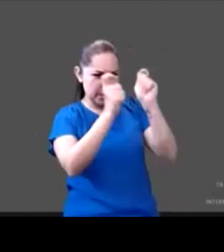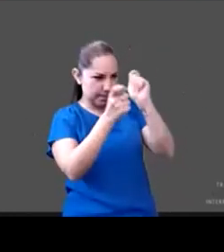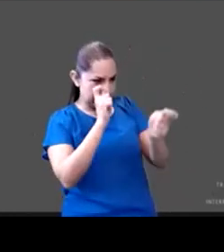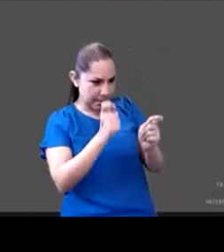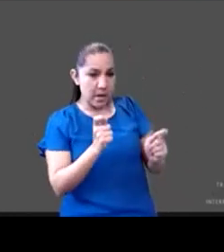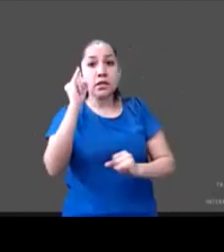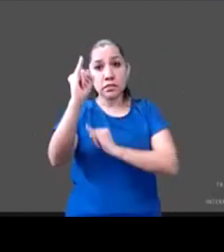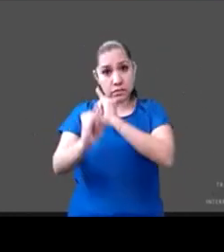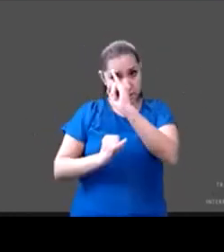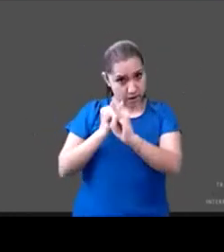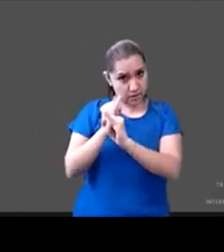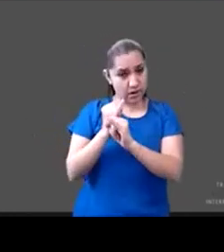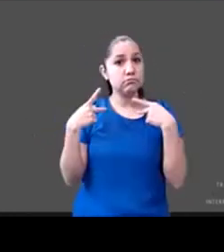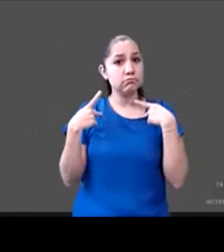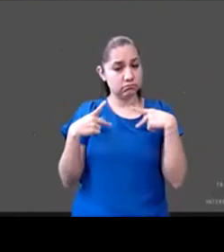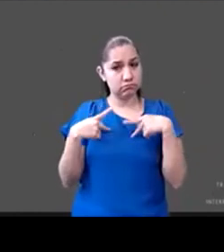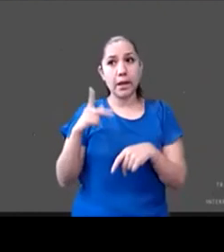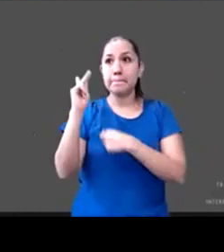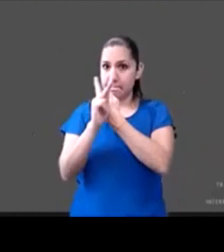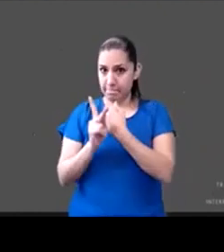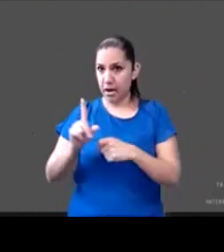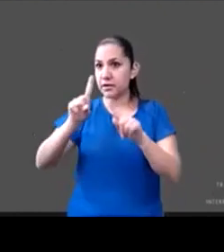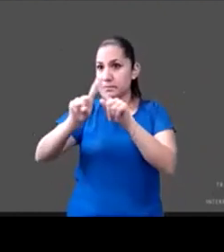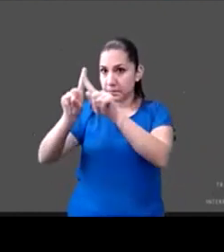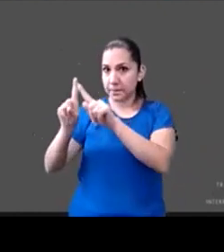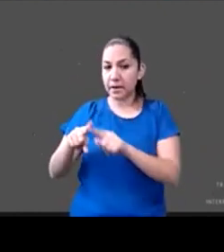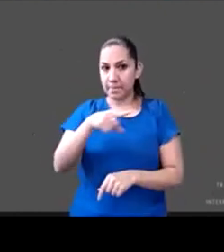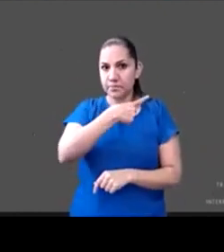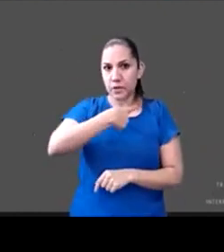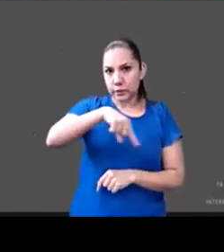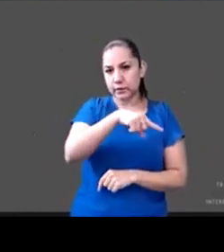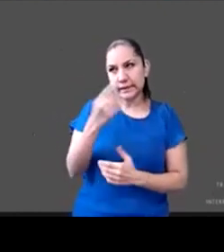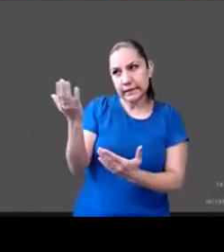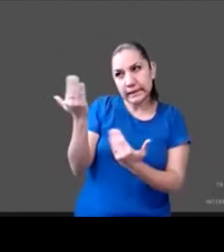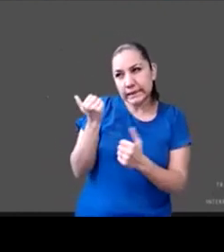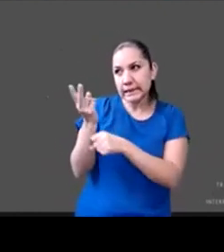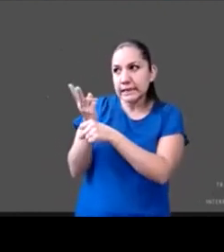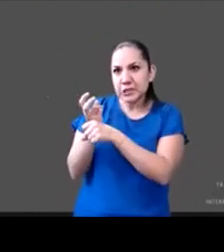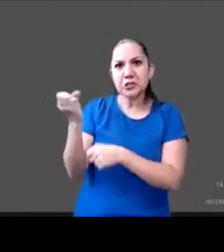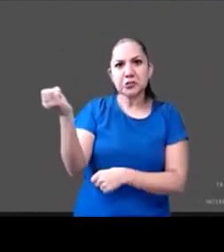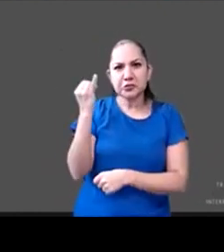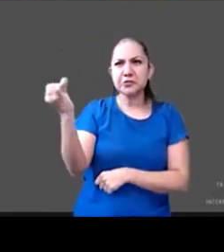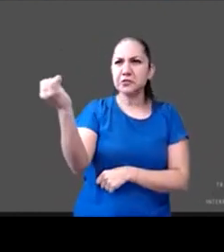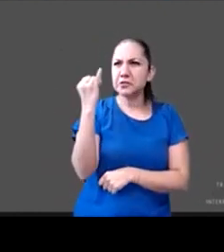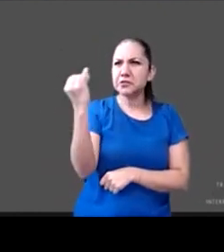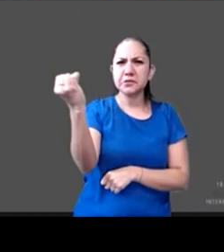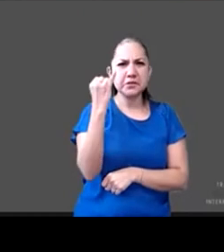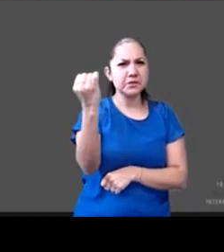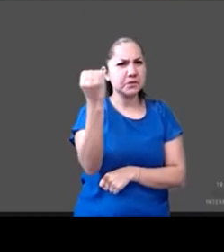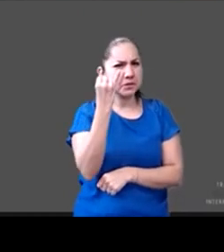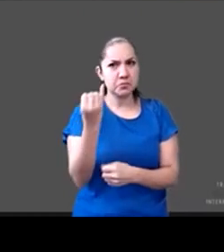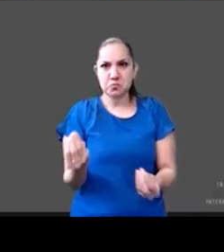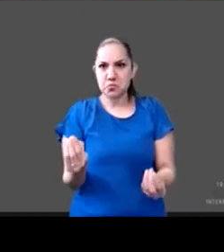internacionales de distintos países, les invitamos, prácticamente todos aceptaron siempre estar acá,